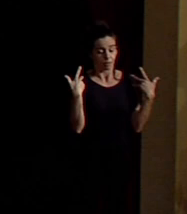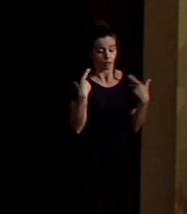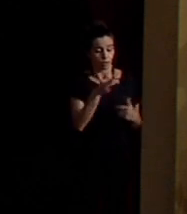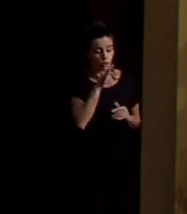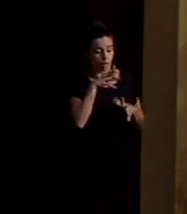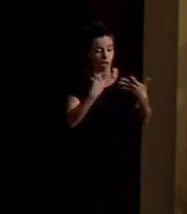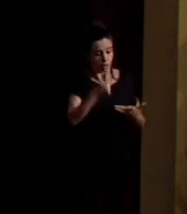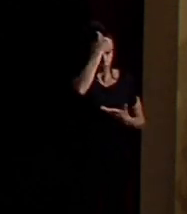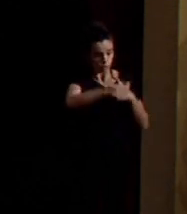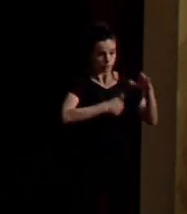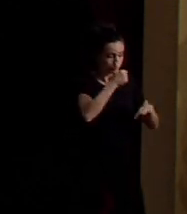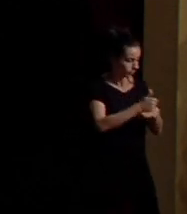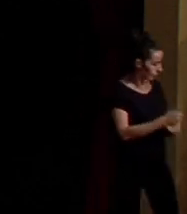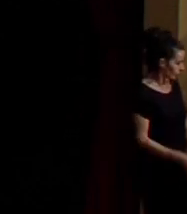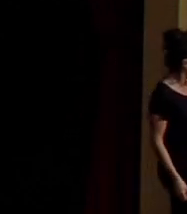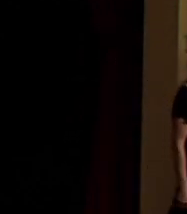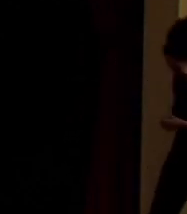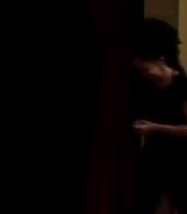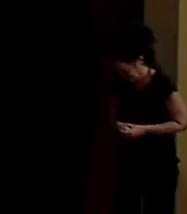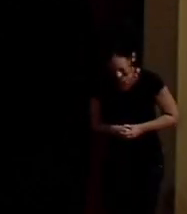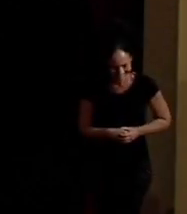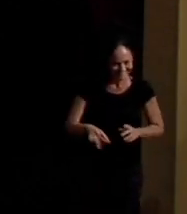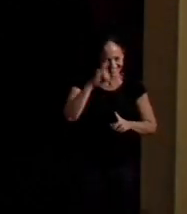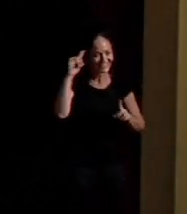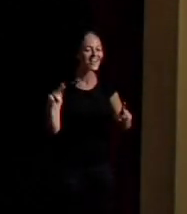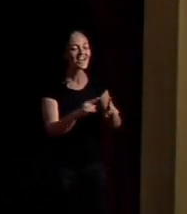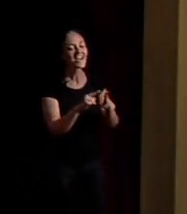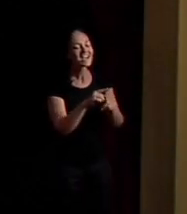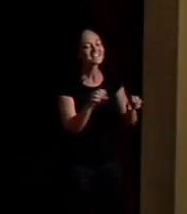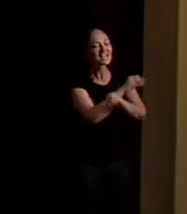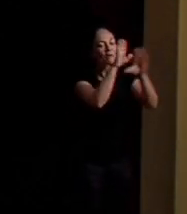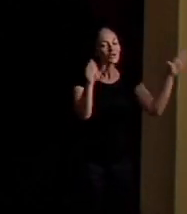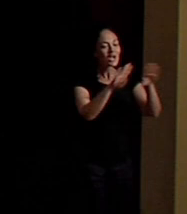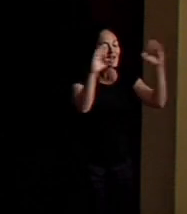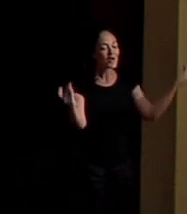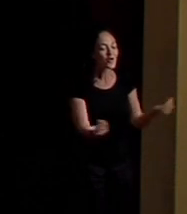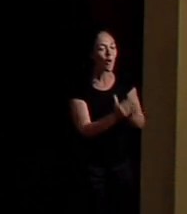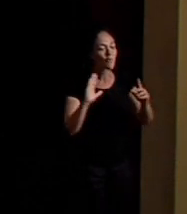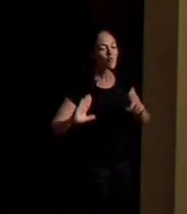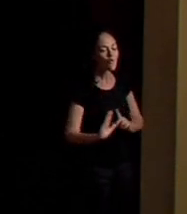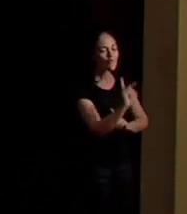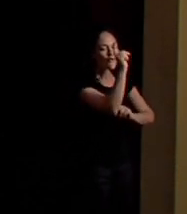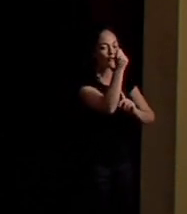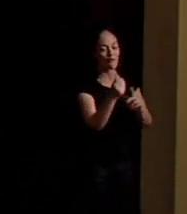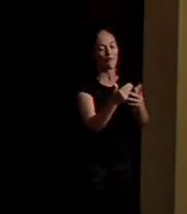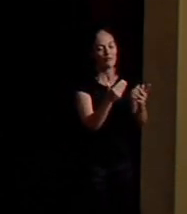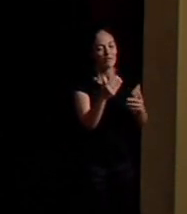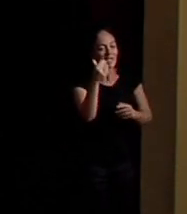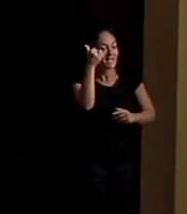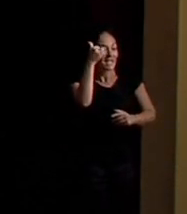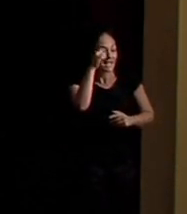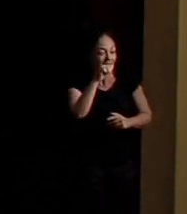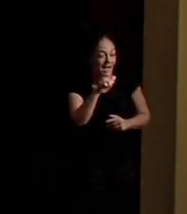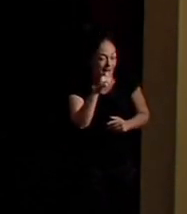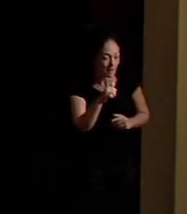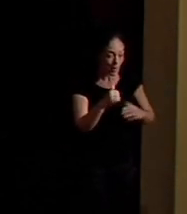del patriarcado, ¿no? Con el objetivo de, efectivamente, conseguir un mundo donde las mujeres sean, no a través